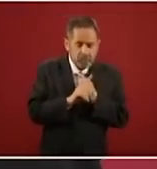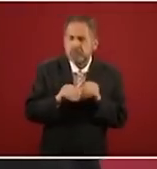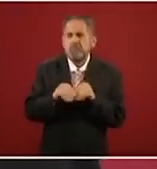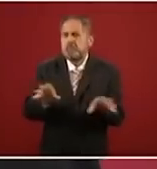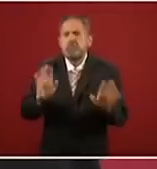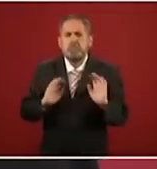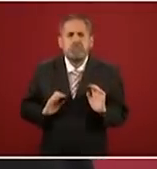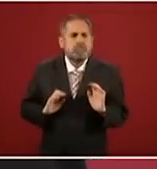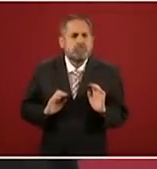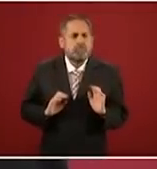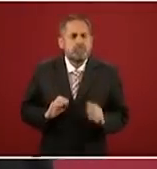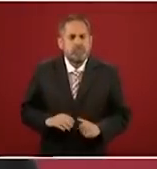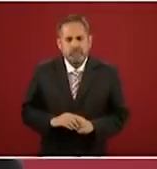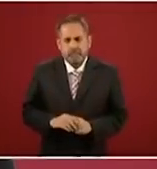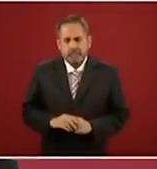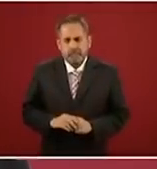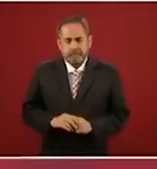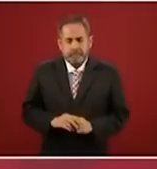i